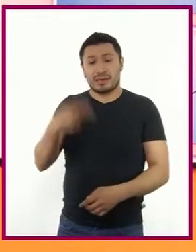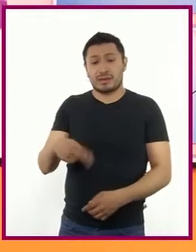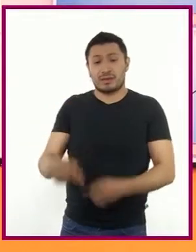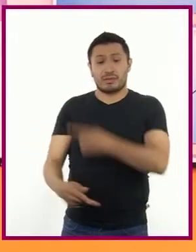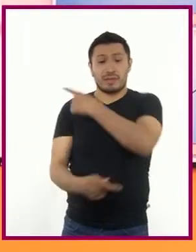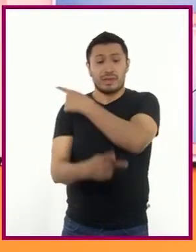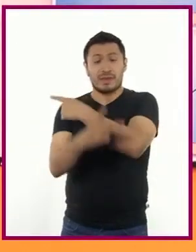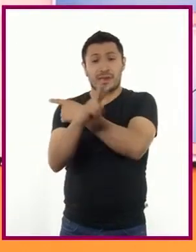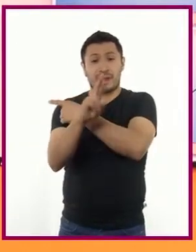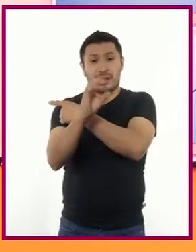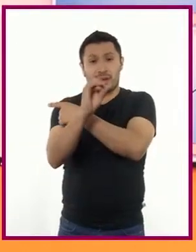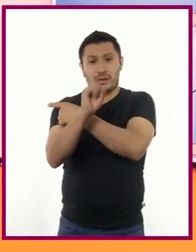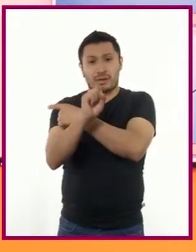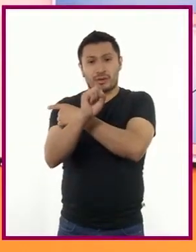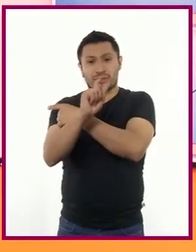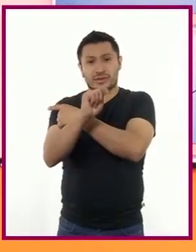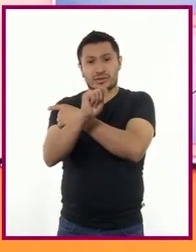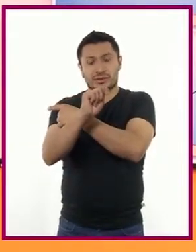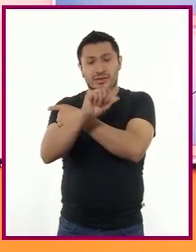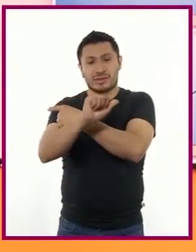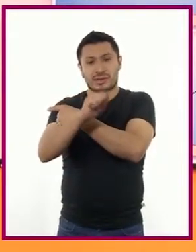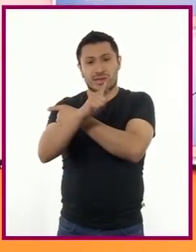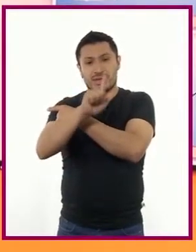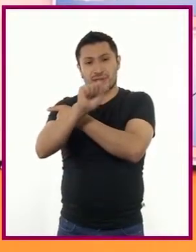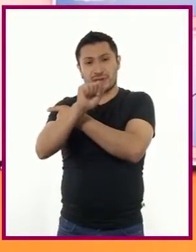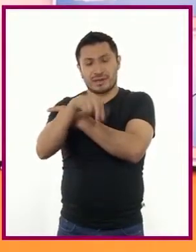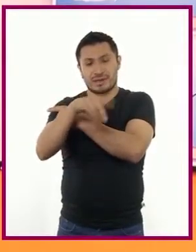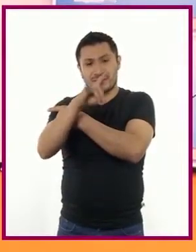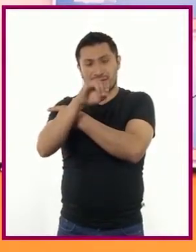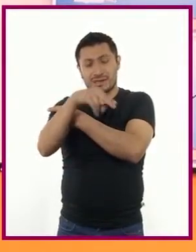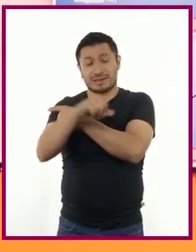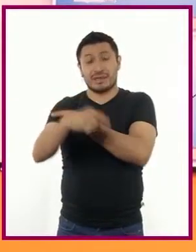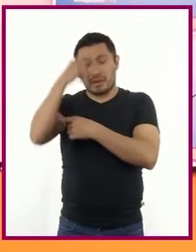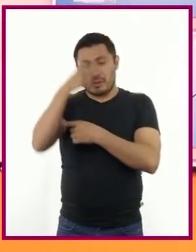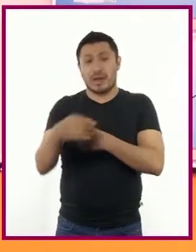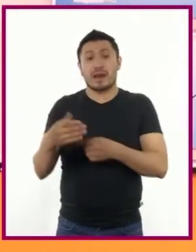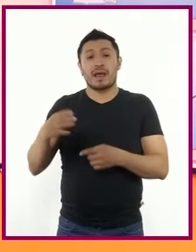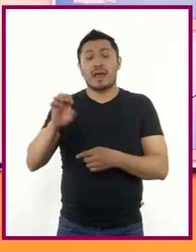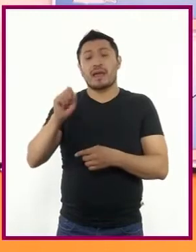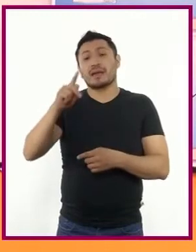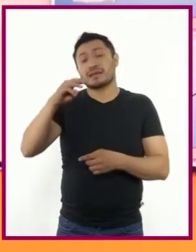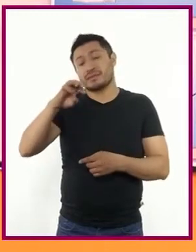la movilidad del espermatozoide. El líquido seminal forma